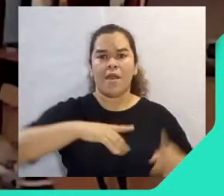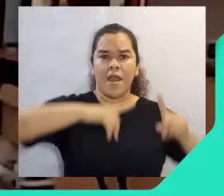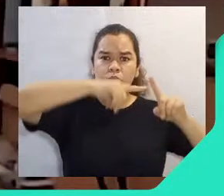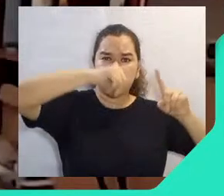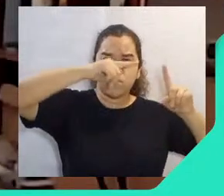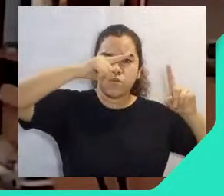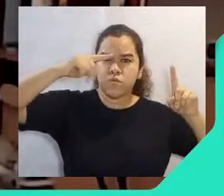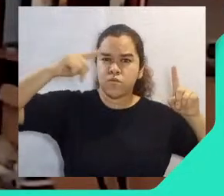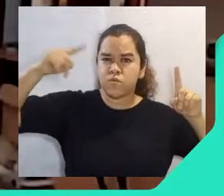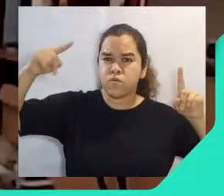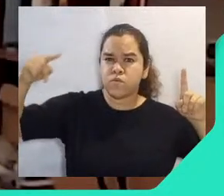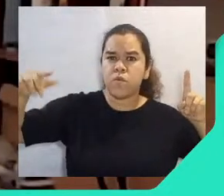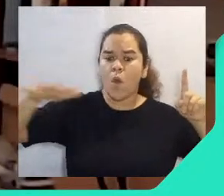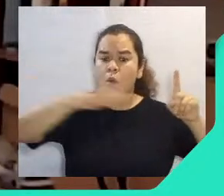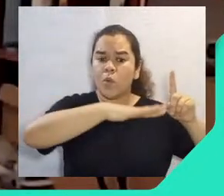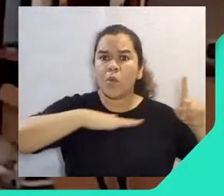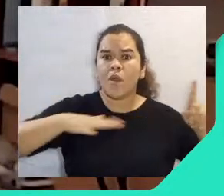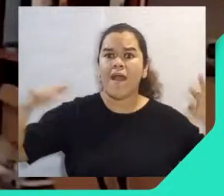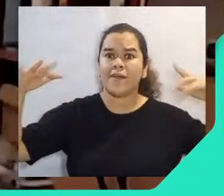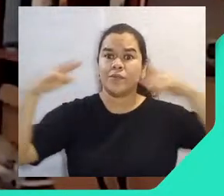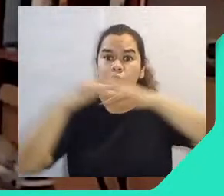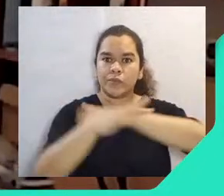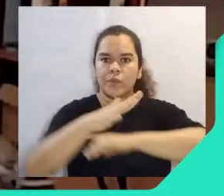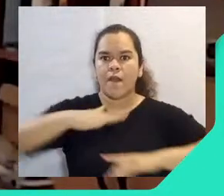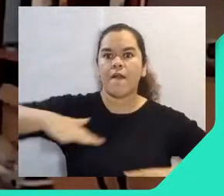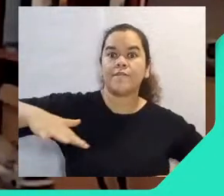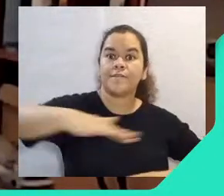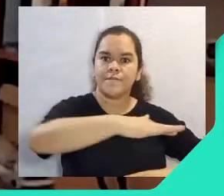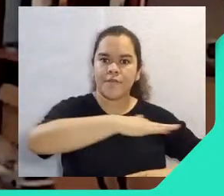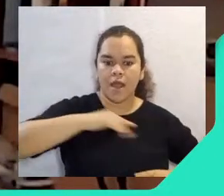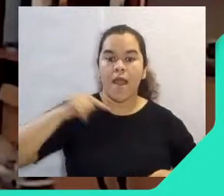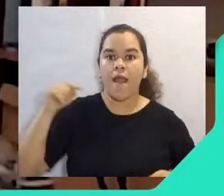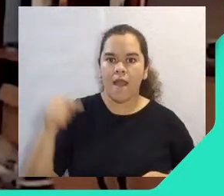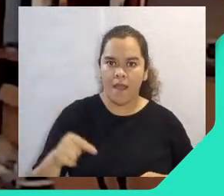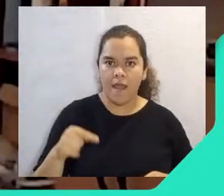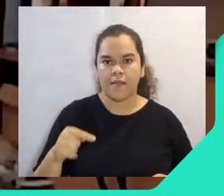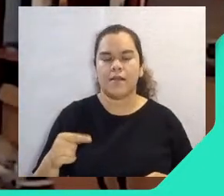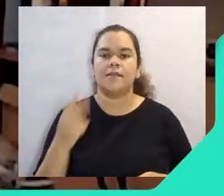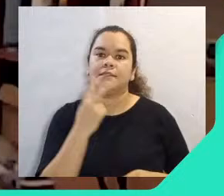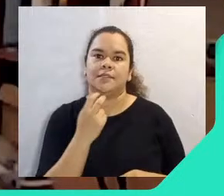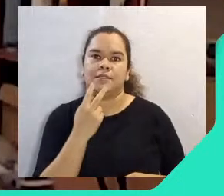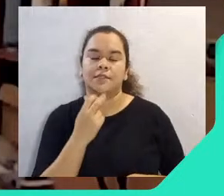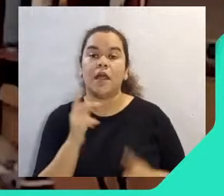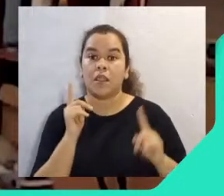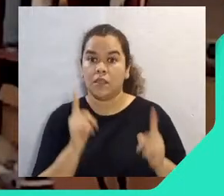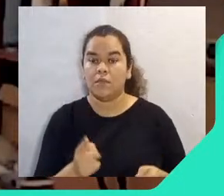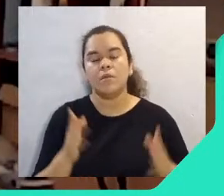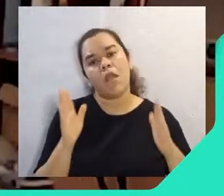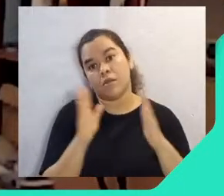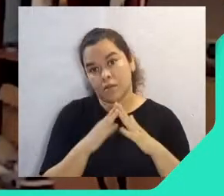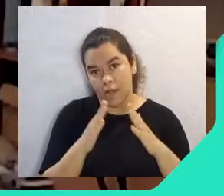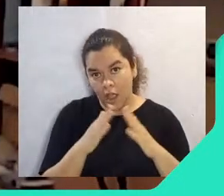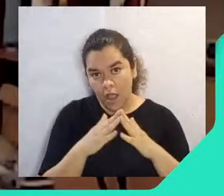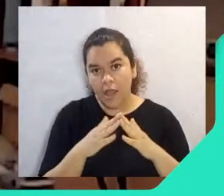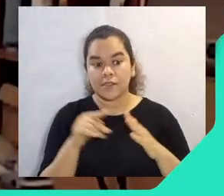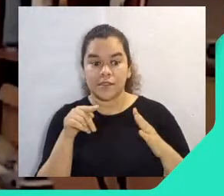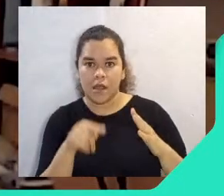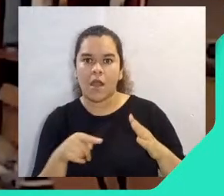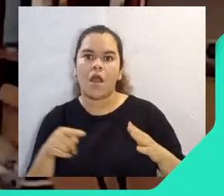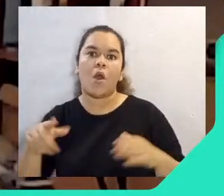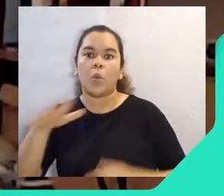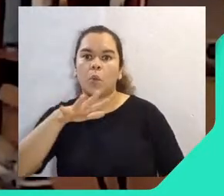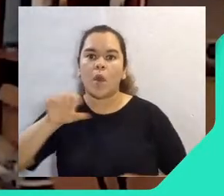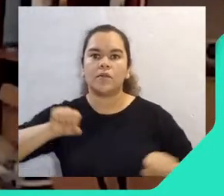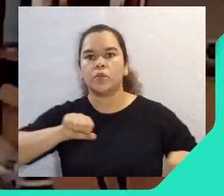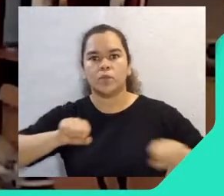a provincias enteras, a barrios, y también a diseñar la instalación eléctrica de un domicilio, de un supermercado, de